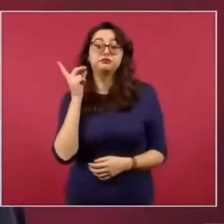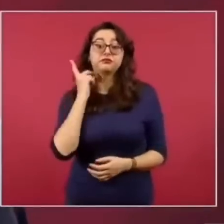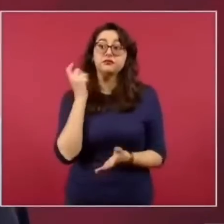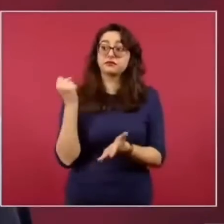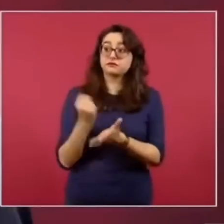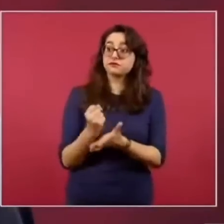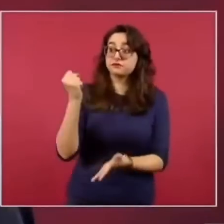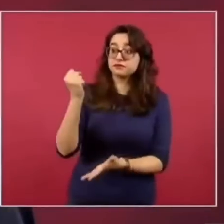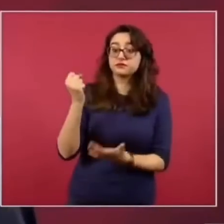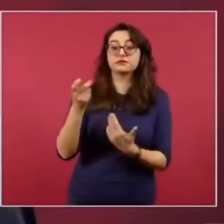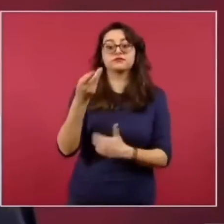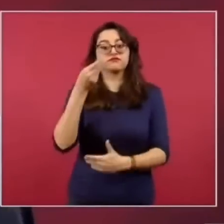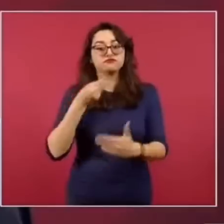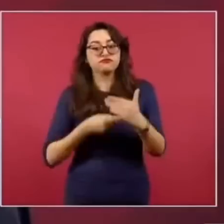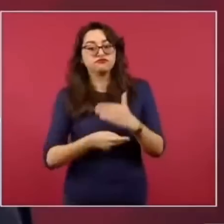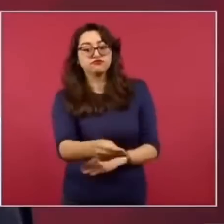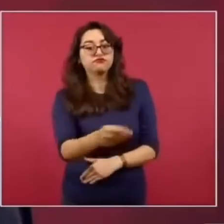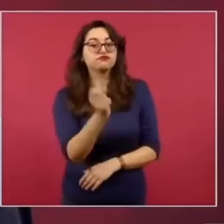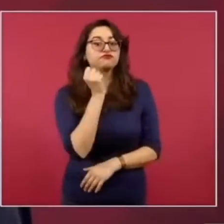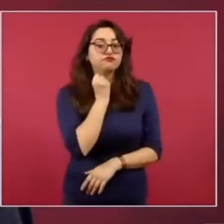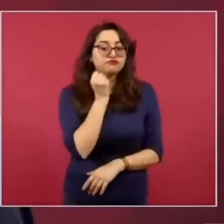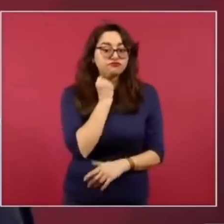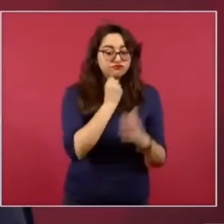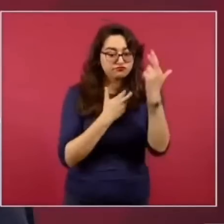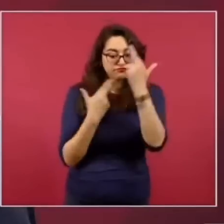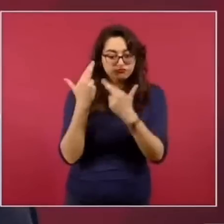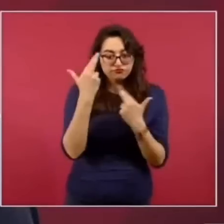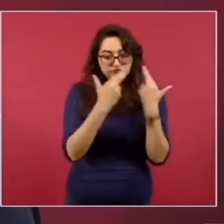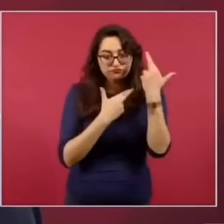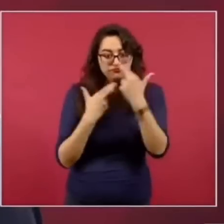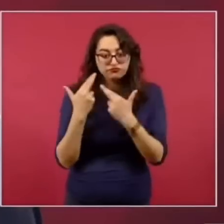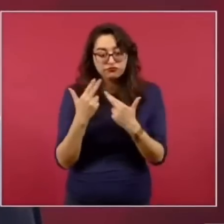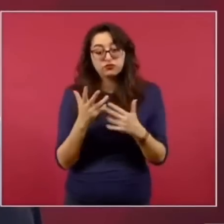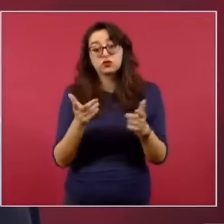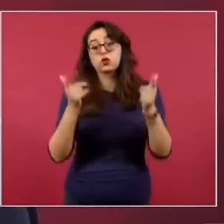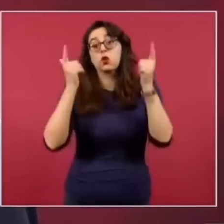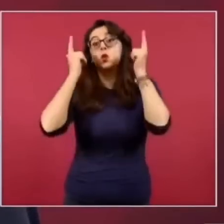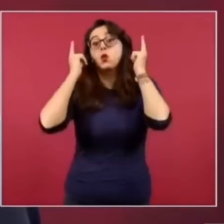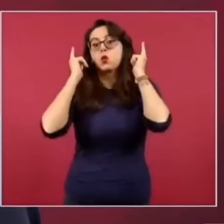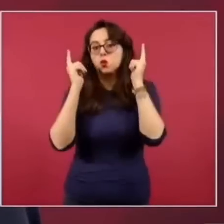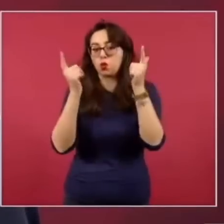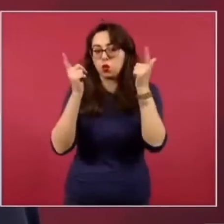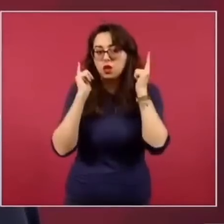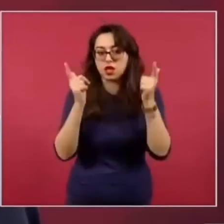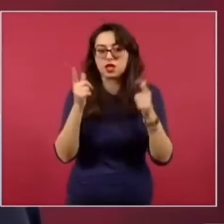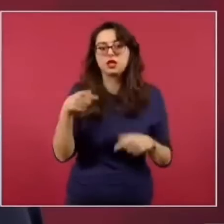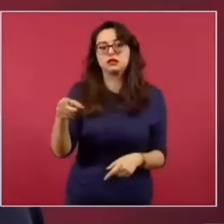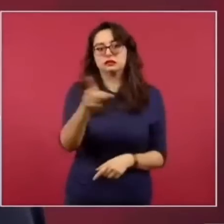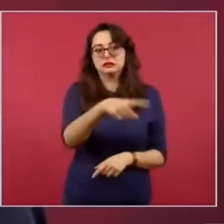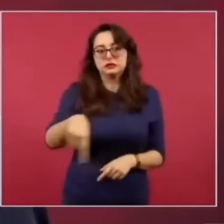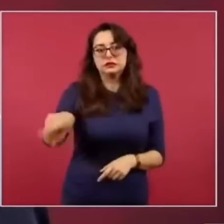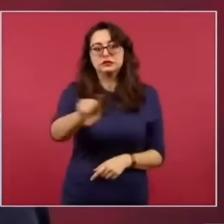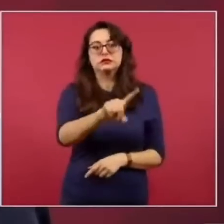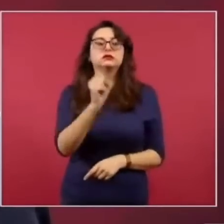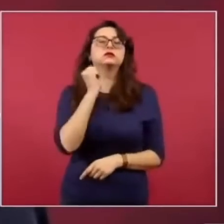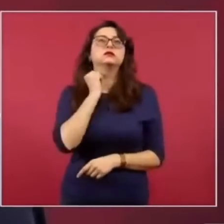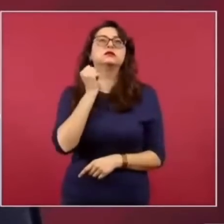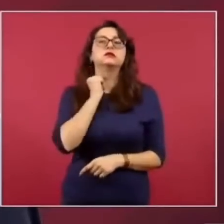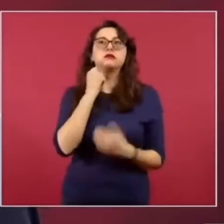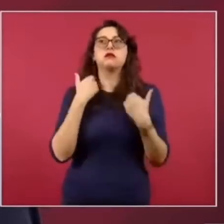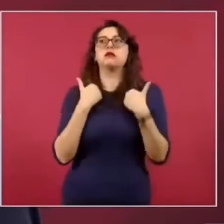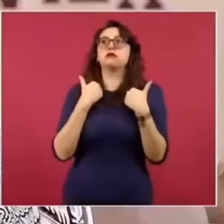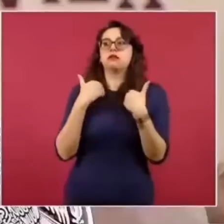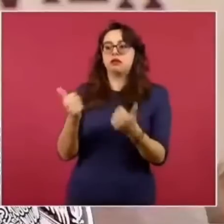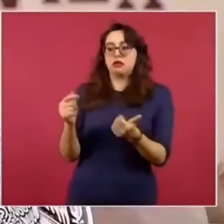senadoras y senadores, en conciencia de la importancia que tienen las adicciones como fenómeno social, como fenómeno de salud